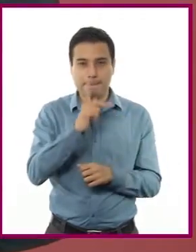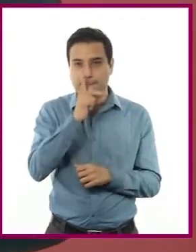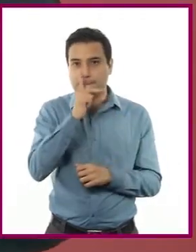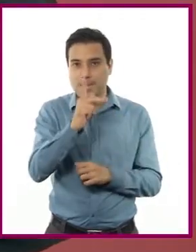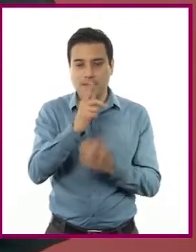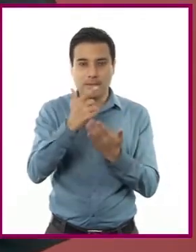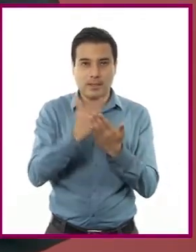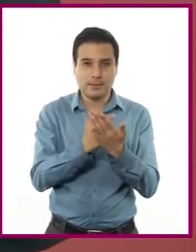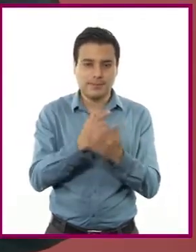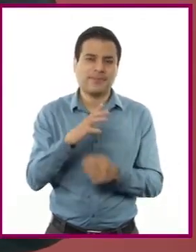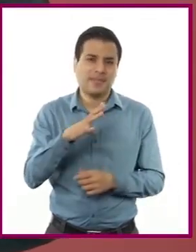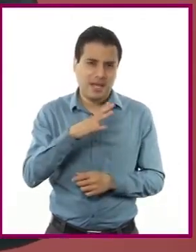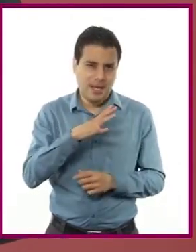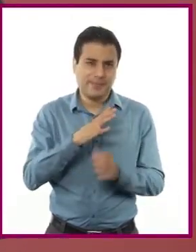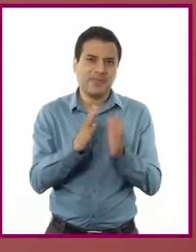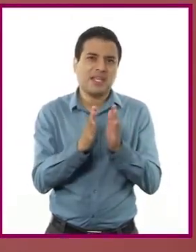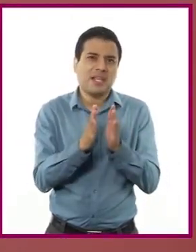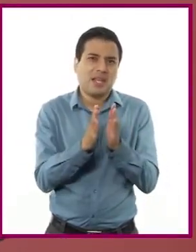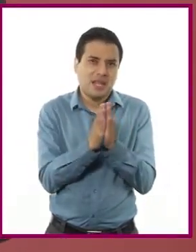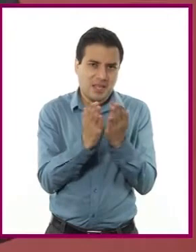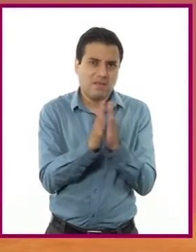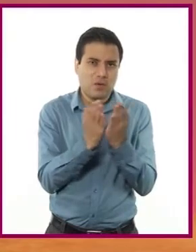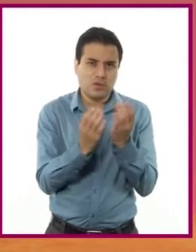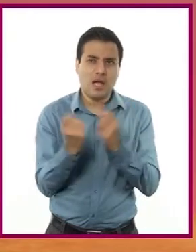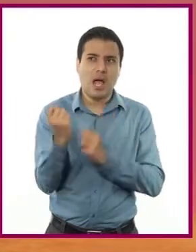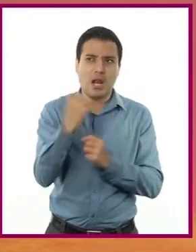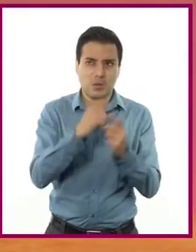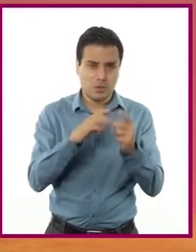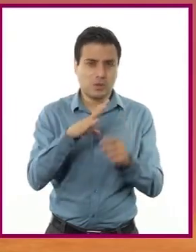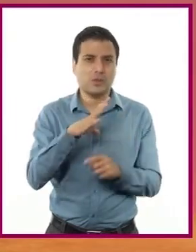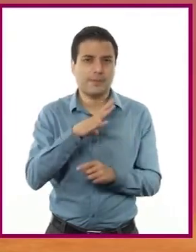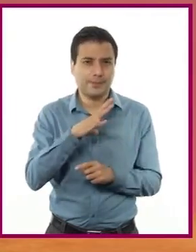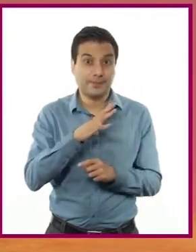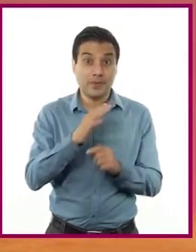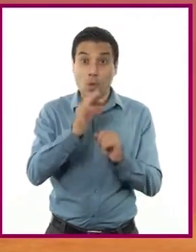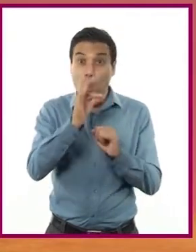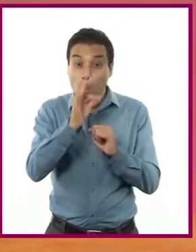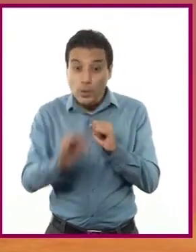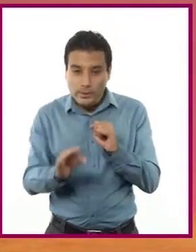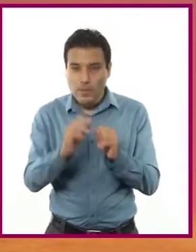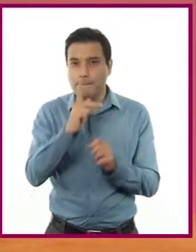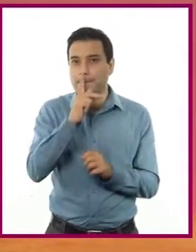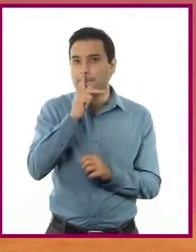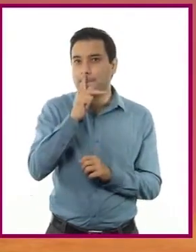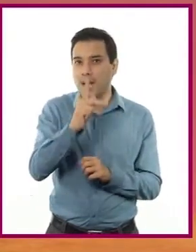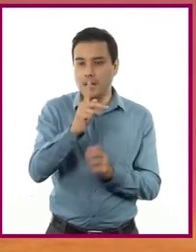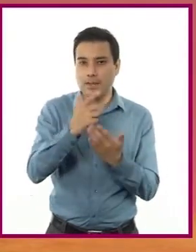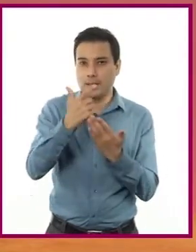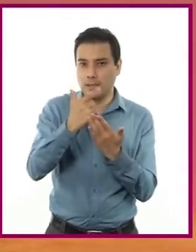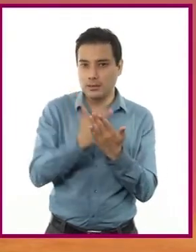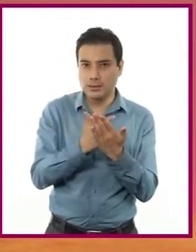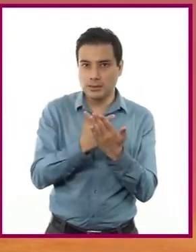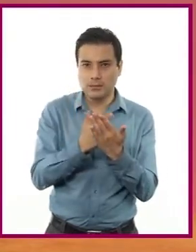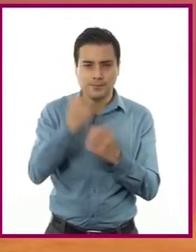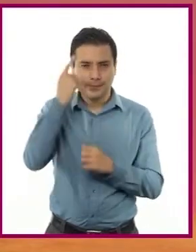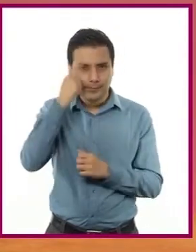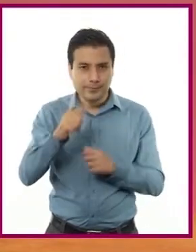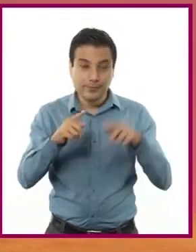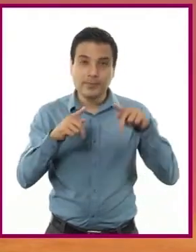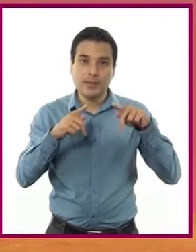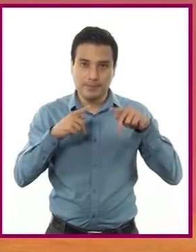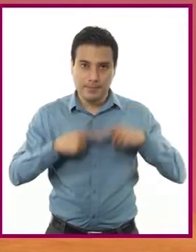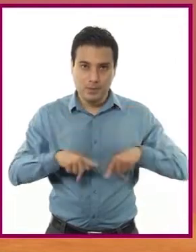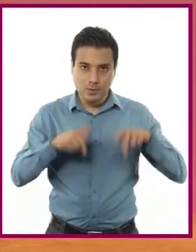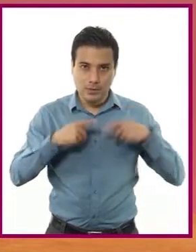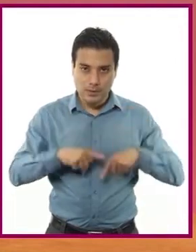ciertos libros que incluyen glosarios con el objetivo de que el lector pueda comprender de mejor manera